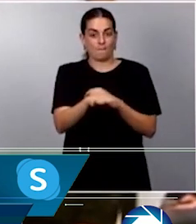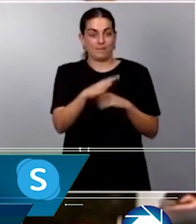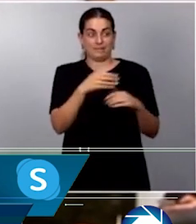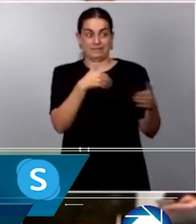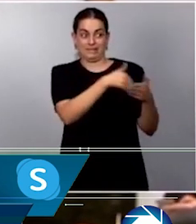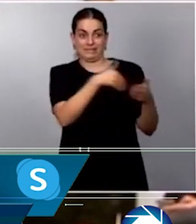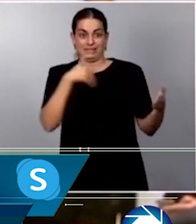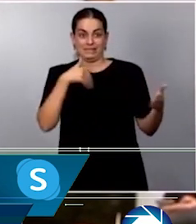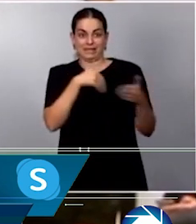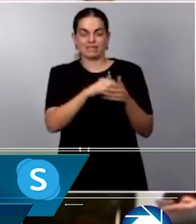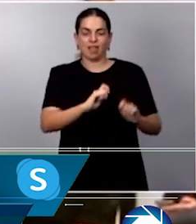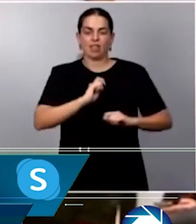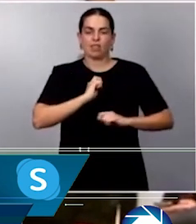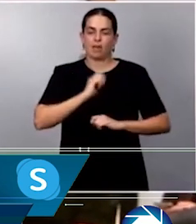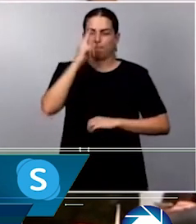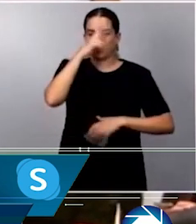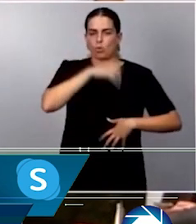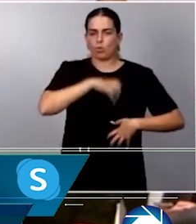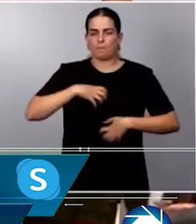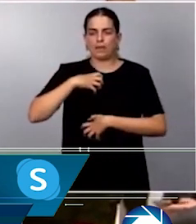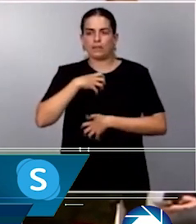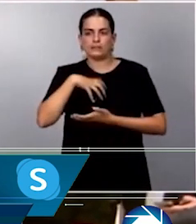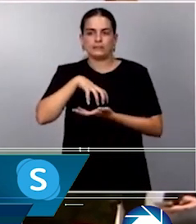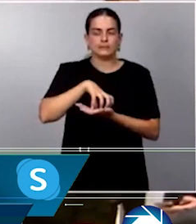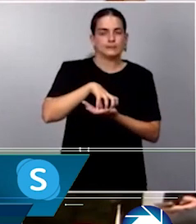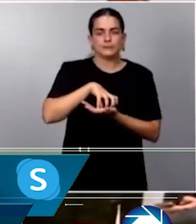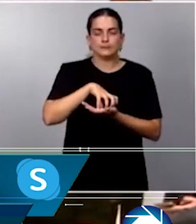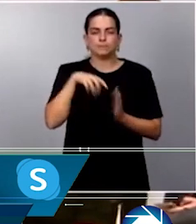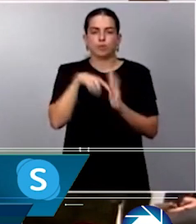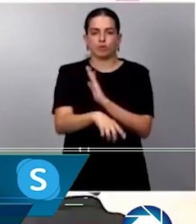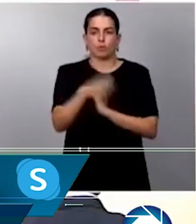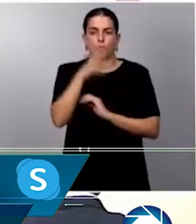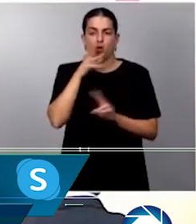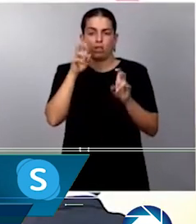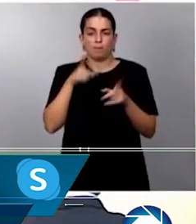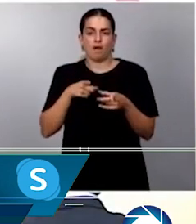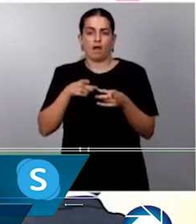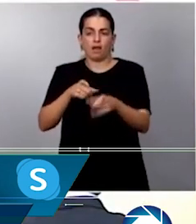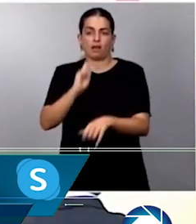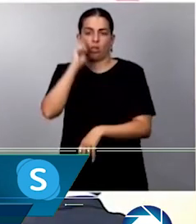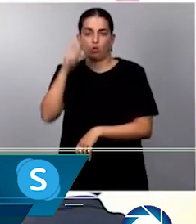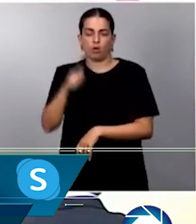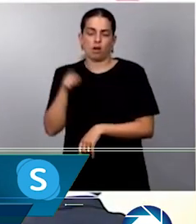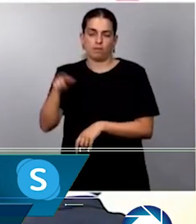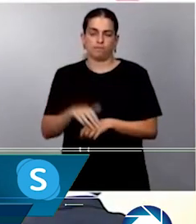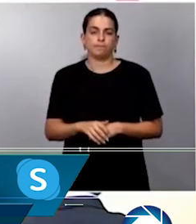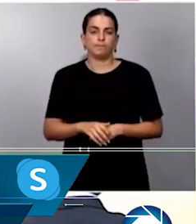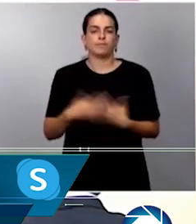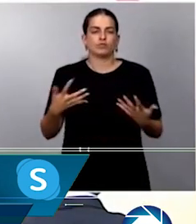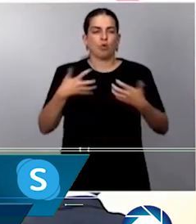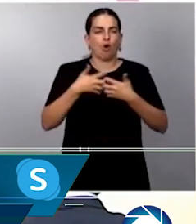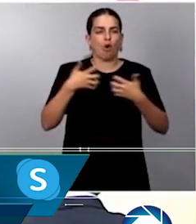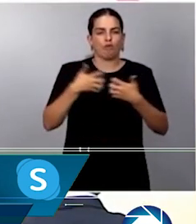españoles son prácticamente 11% más pobres este año, sino que además los efectos